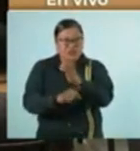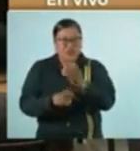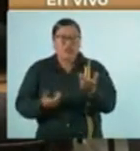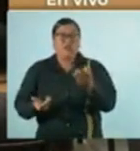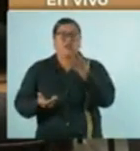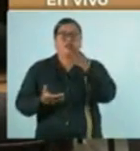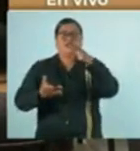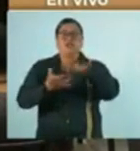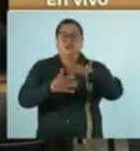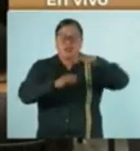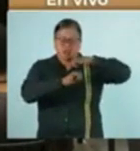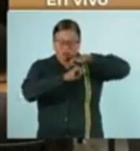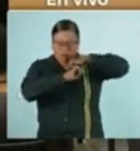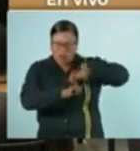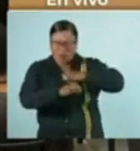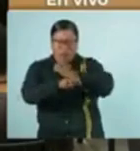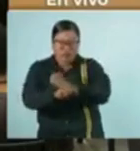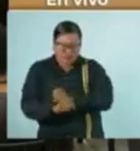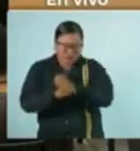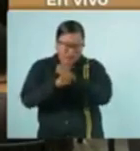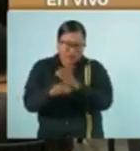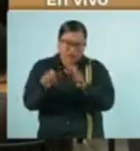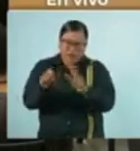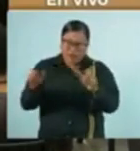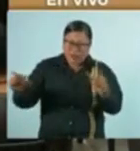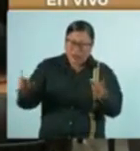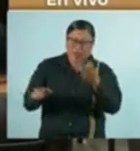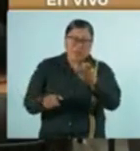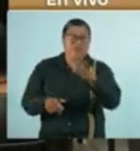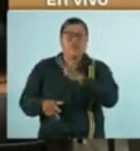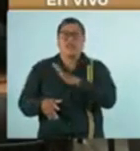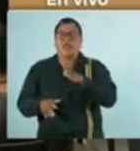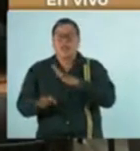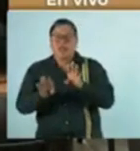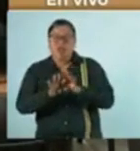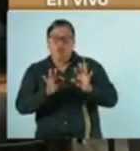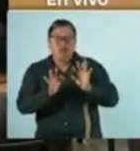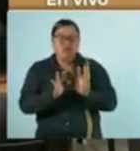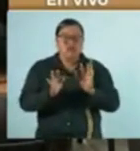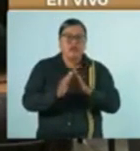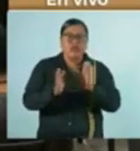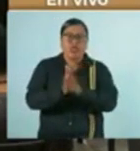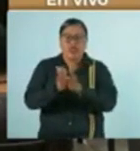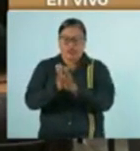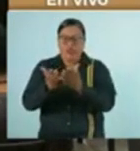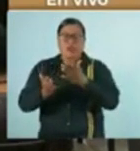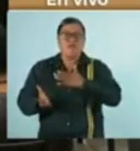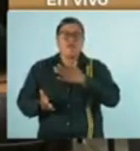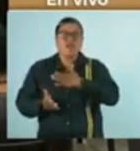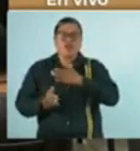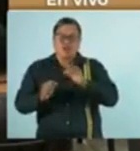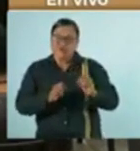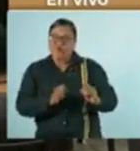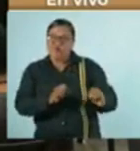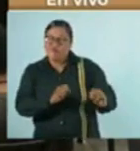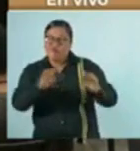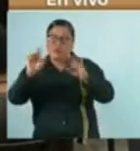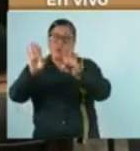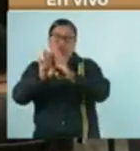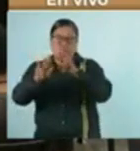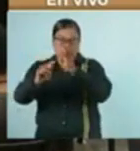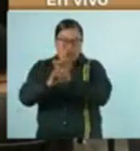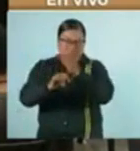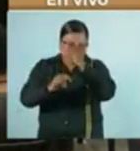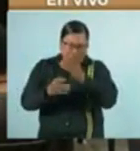como el Secretariado Ejecutivo de Seguridad Pública, quien llevó una guía que se llama Mi Yo Digital, en donde se dan elementos a las y